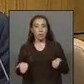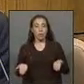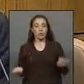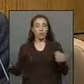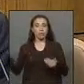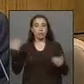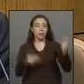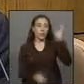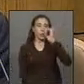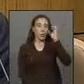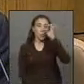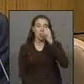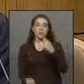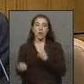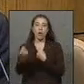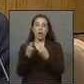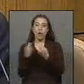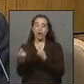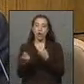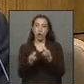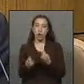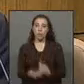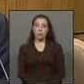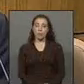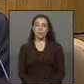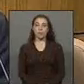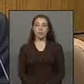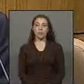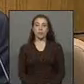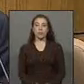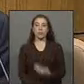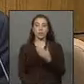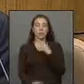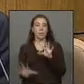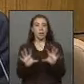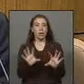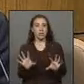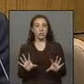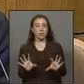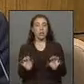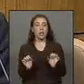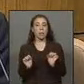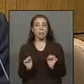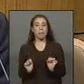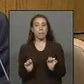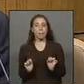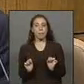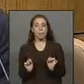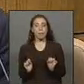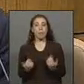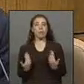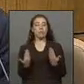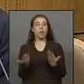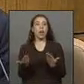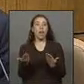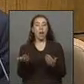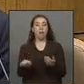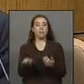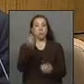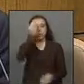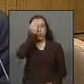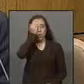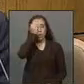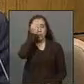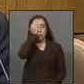turismo, del comercio y de los bienes y consumos que van a poder llegar a la región de Coquimbo